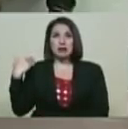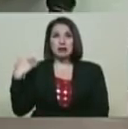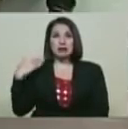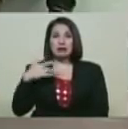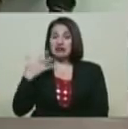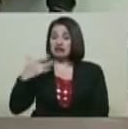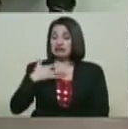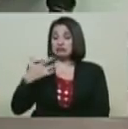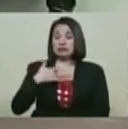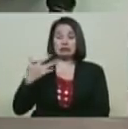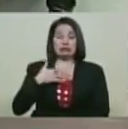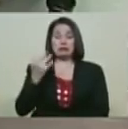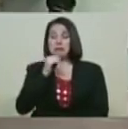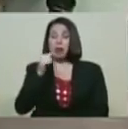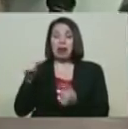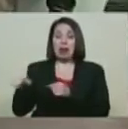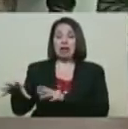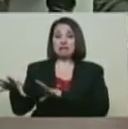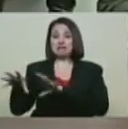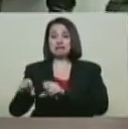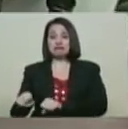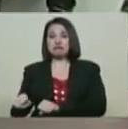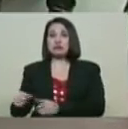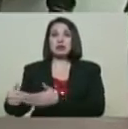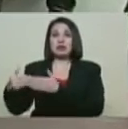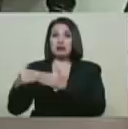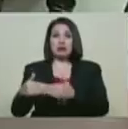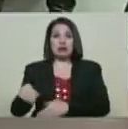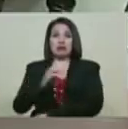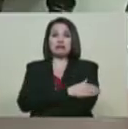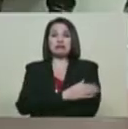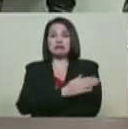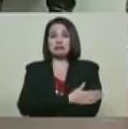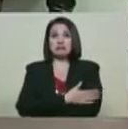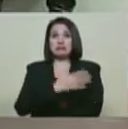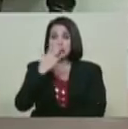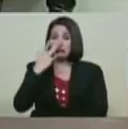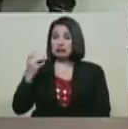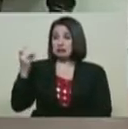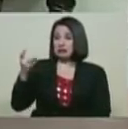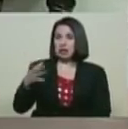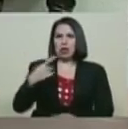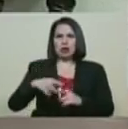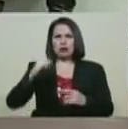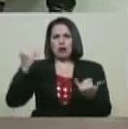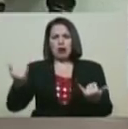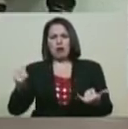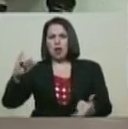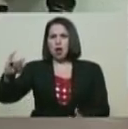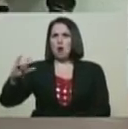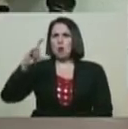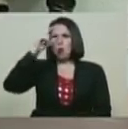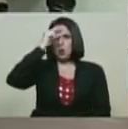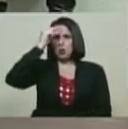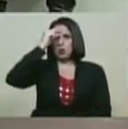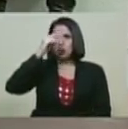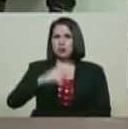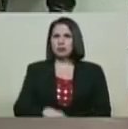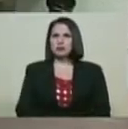lamentable, destruido por la burguesía y la derecha, pusieron a un tal Julio Borges.